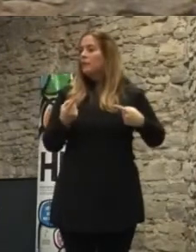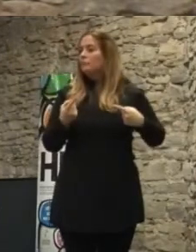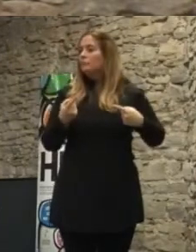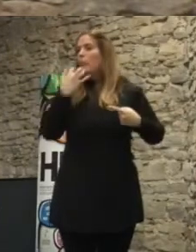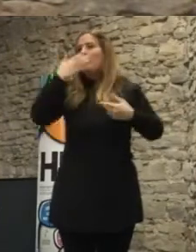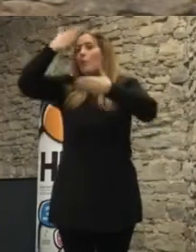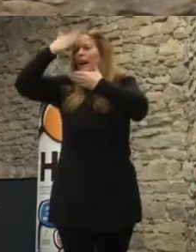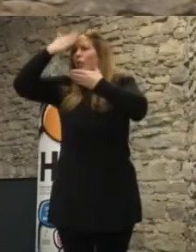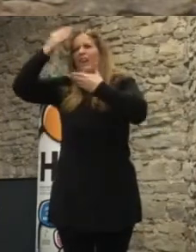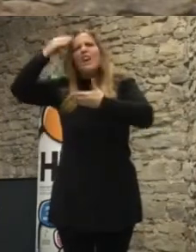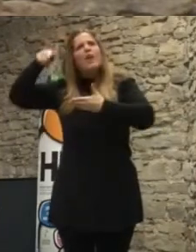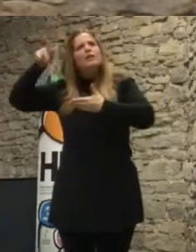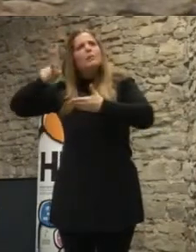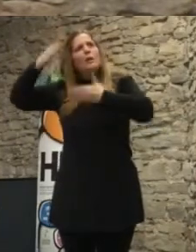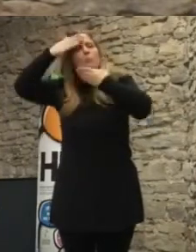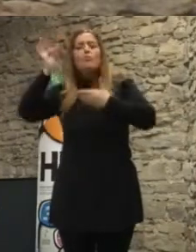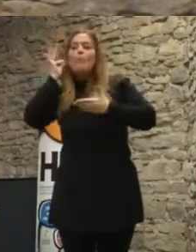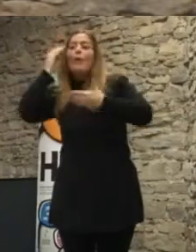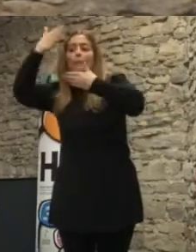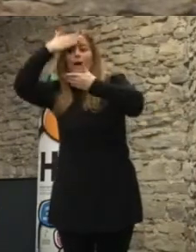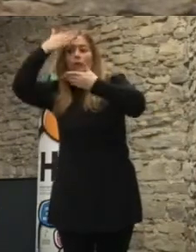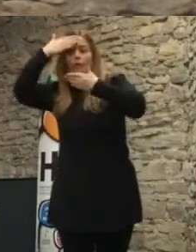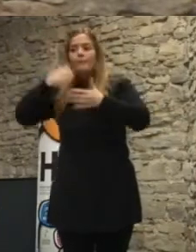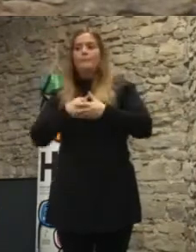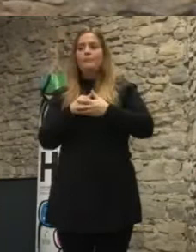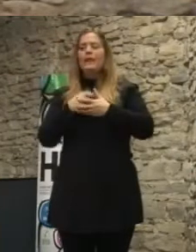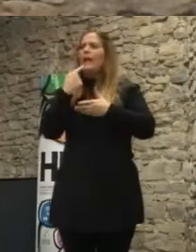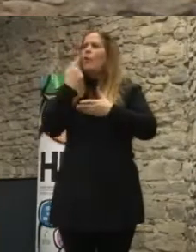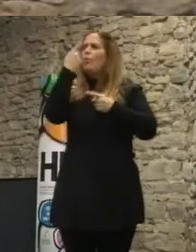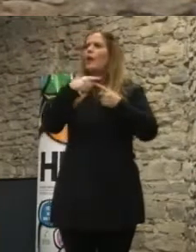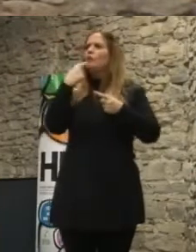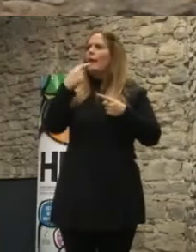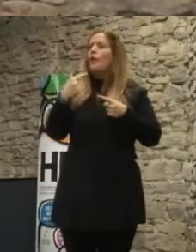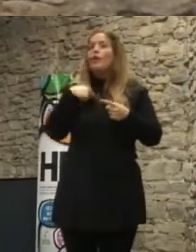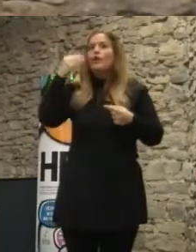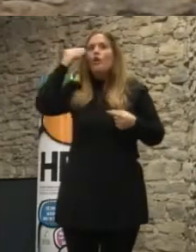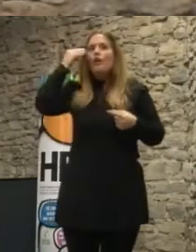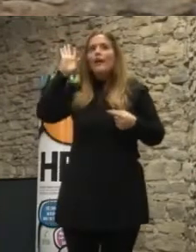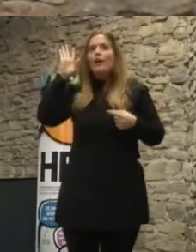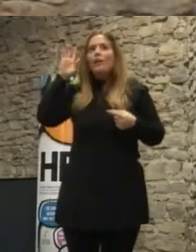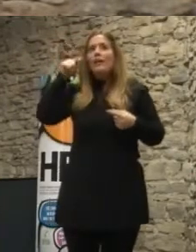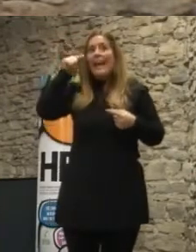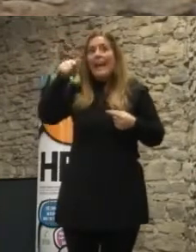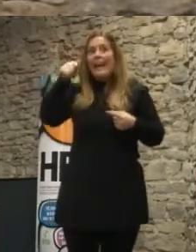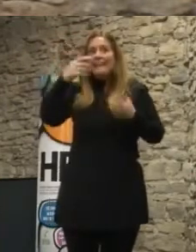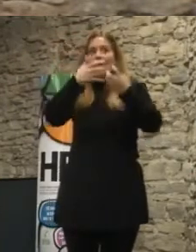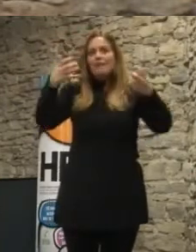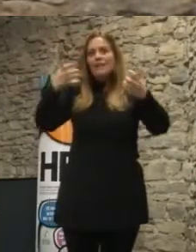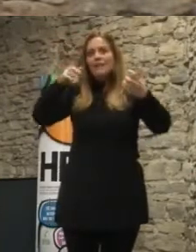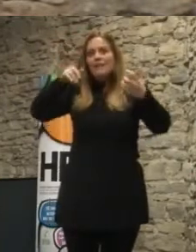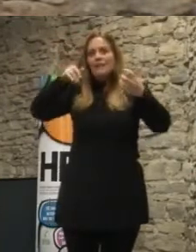marroquí, creo que era, una mujer, que dijo una cosa que yo creo que hay mucho detrás de esta frase.